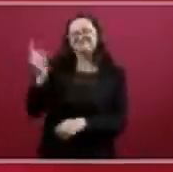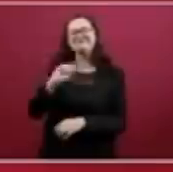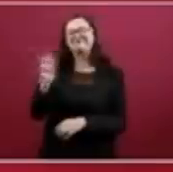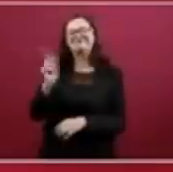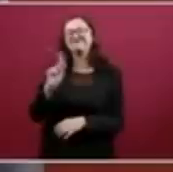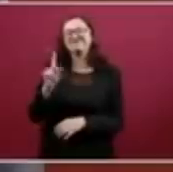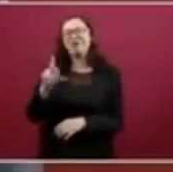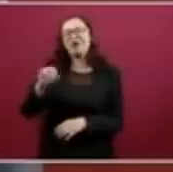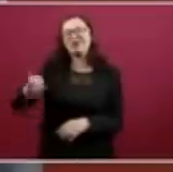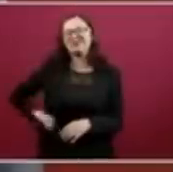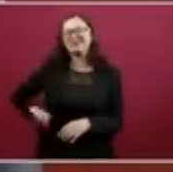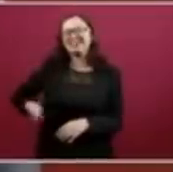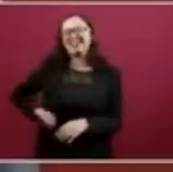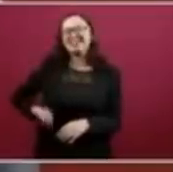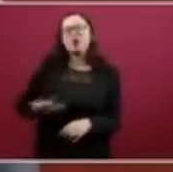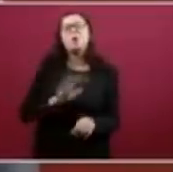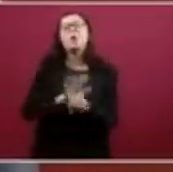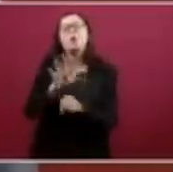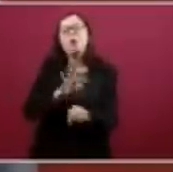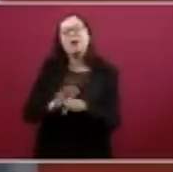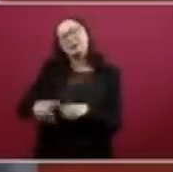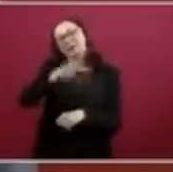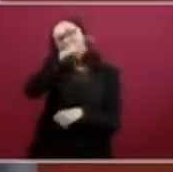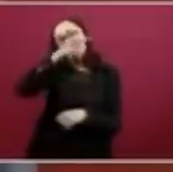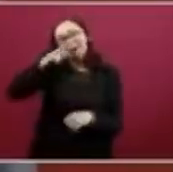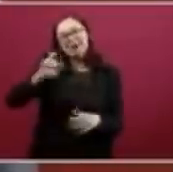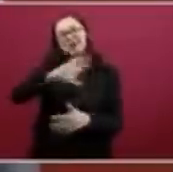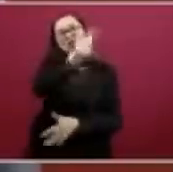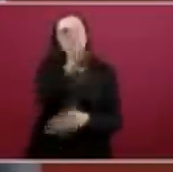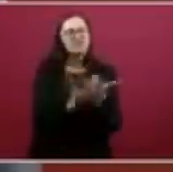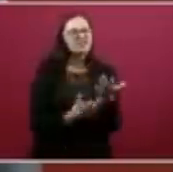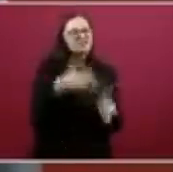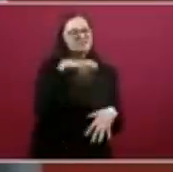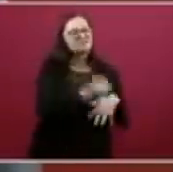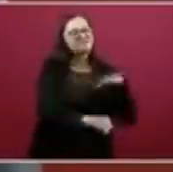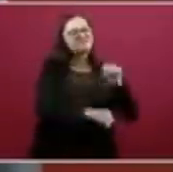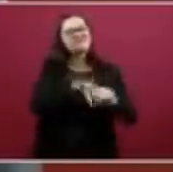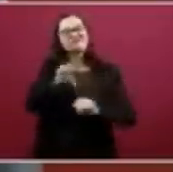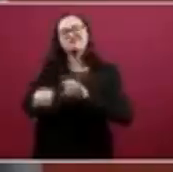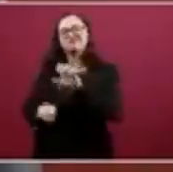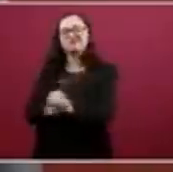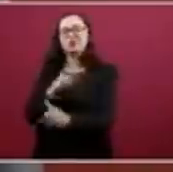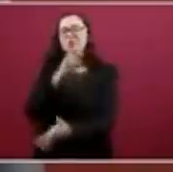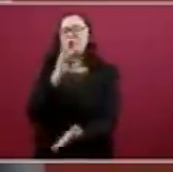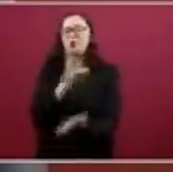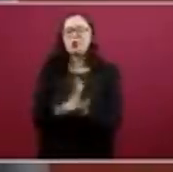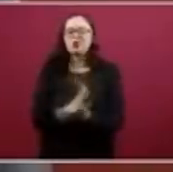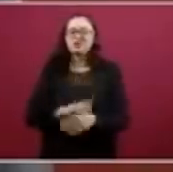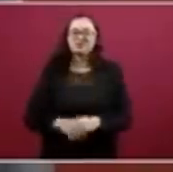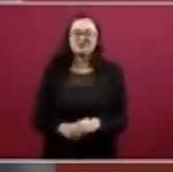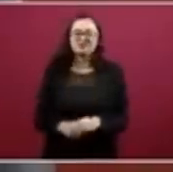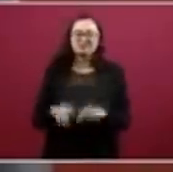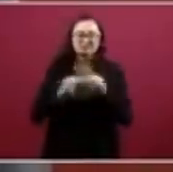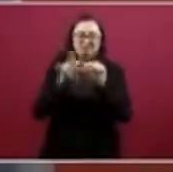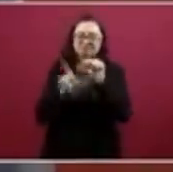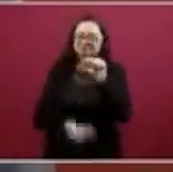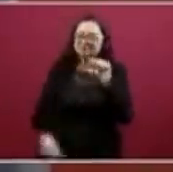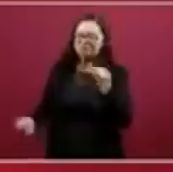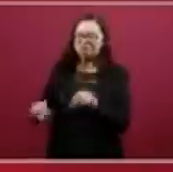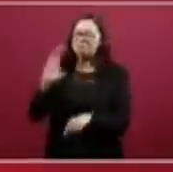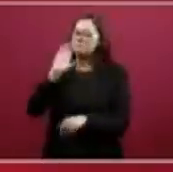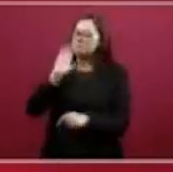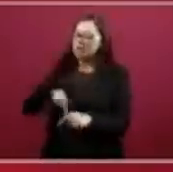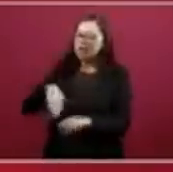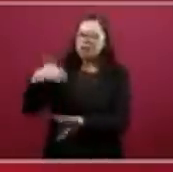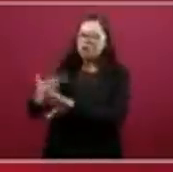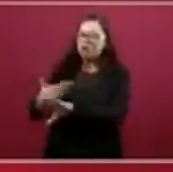era quedarse con los contratos. le iba muy mal a la nación y muy bien